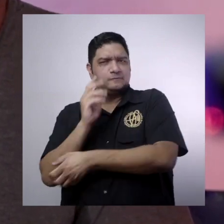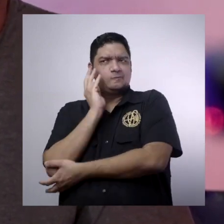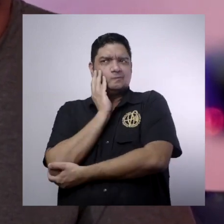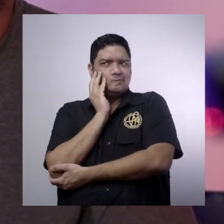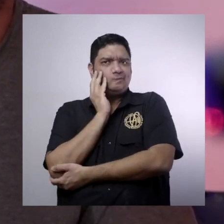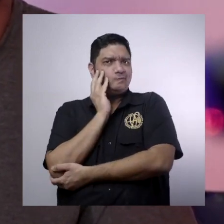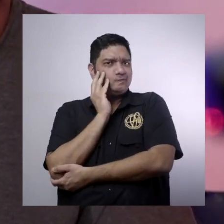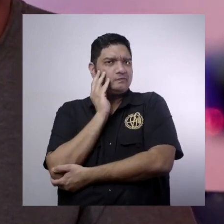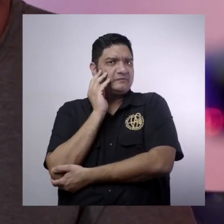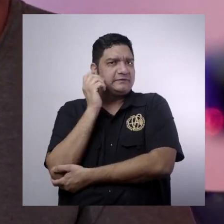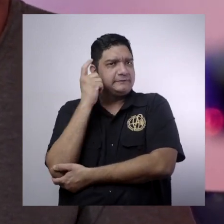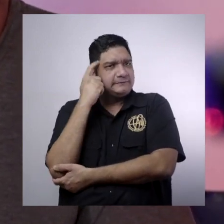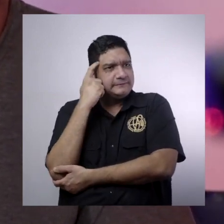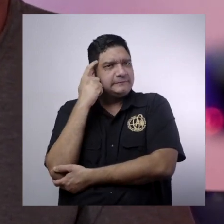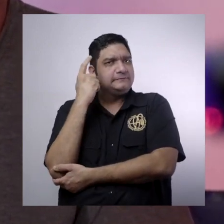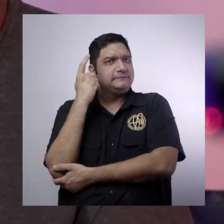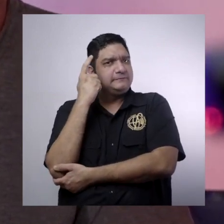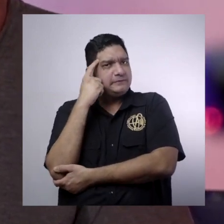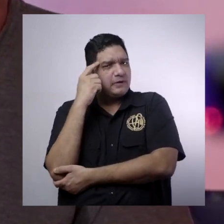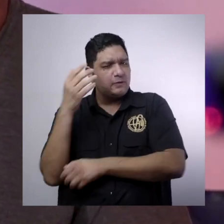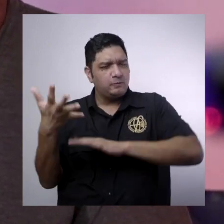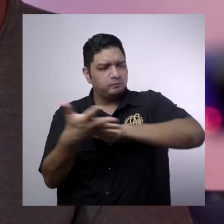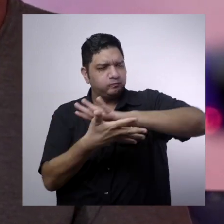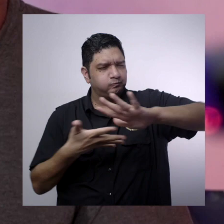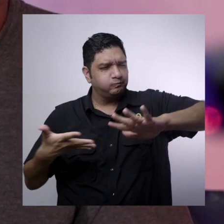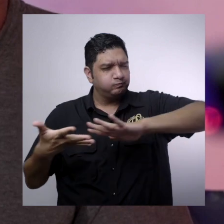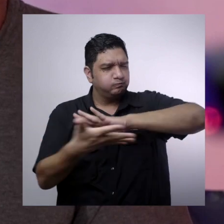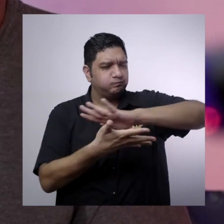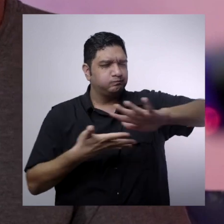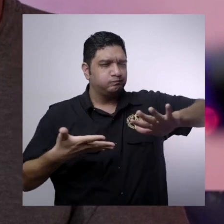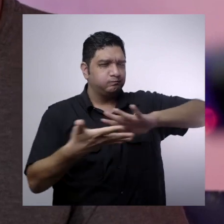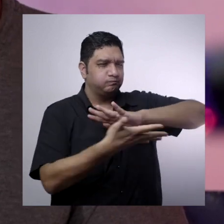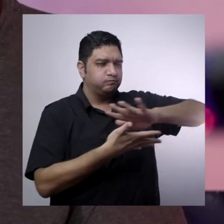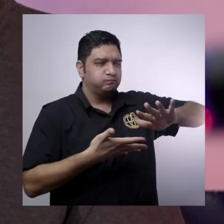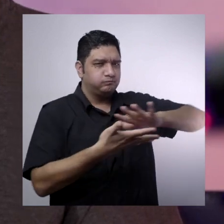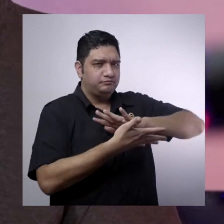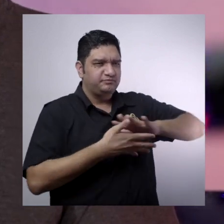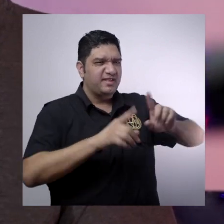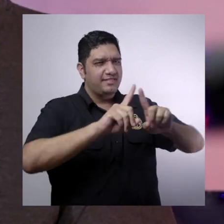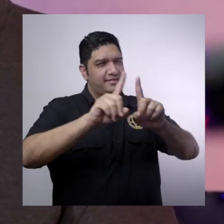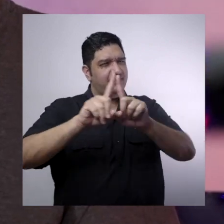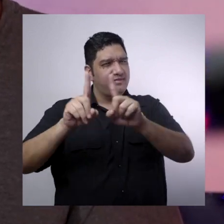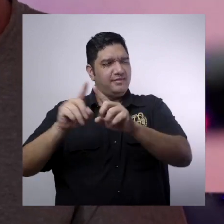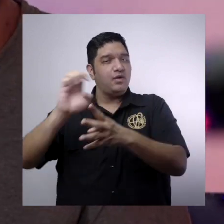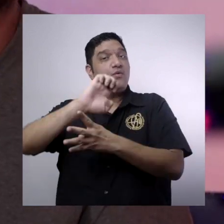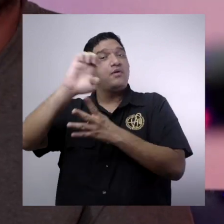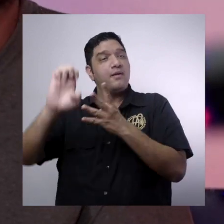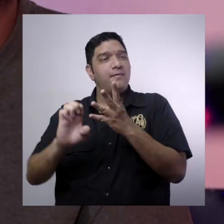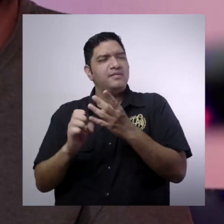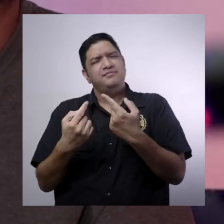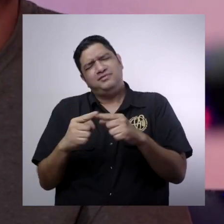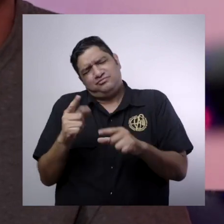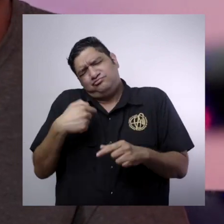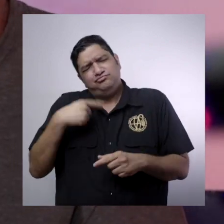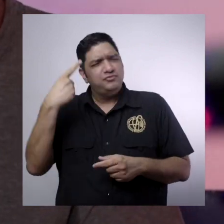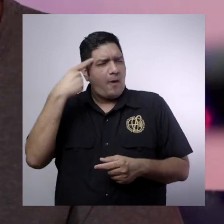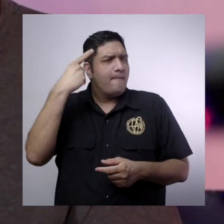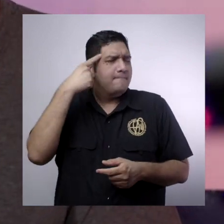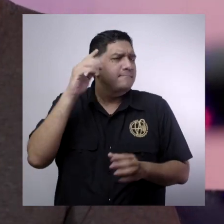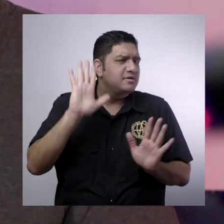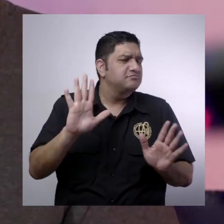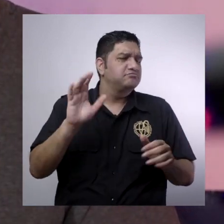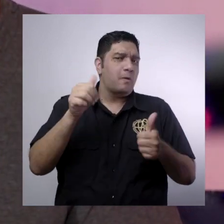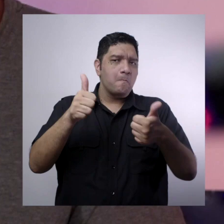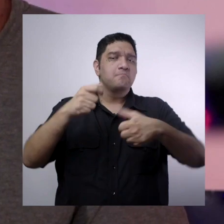Bueno, fue una mezcla de distintos factores, pero yo creo que este es un